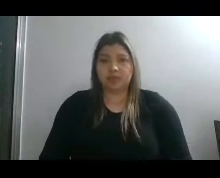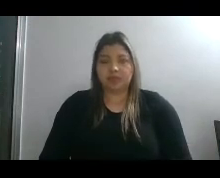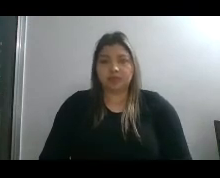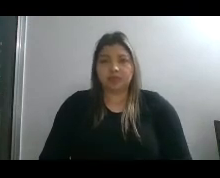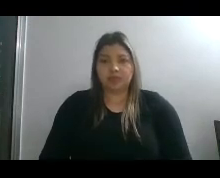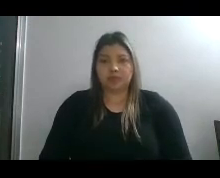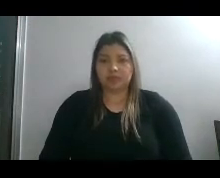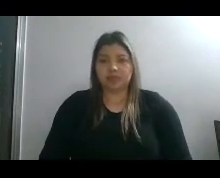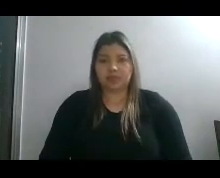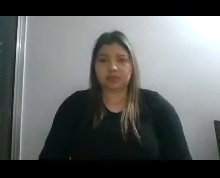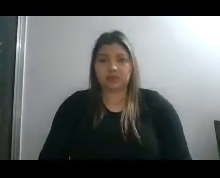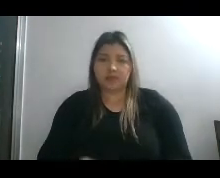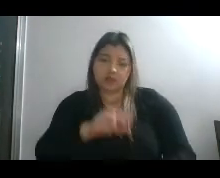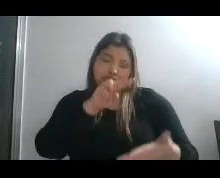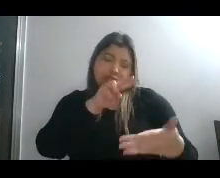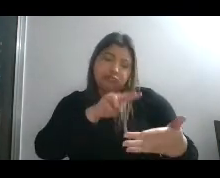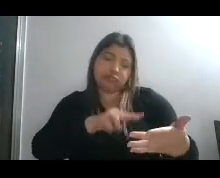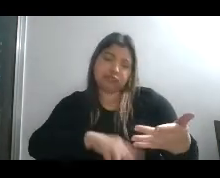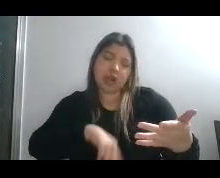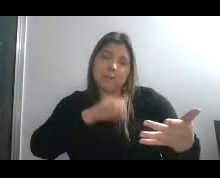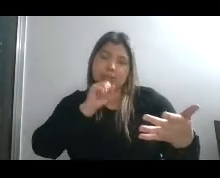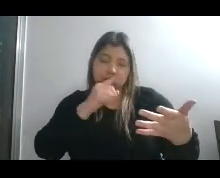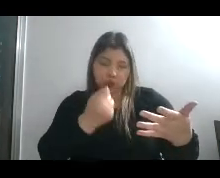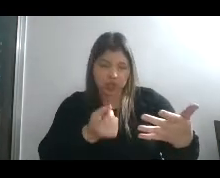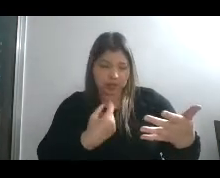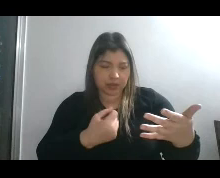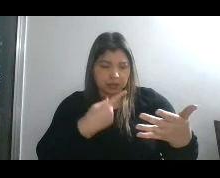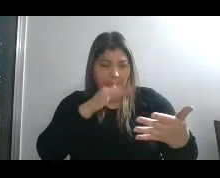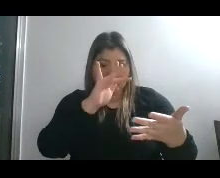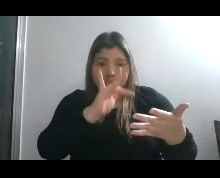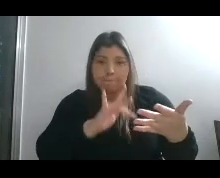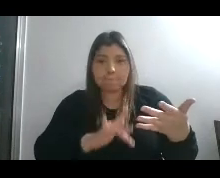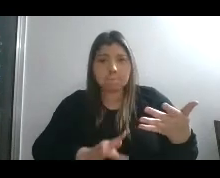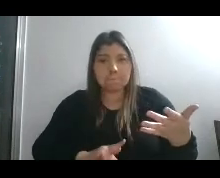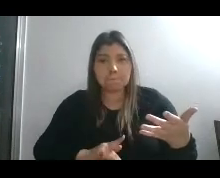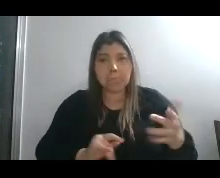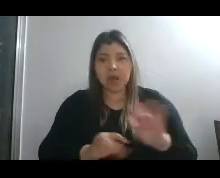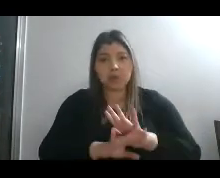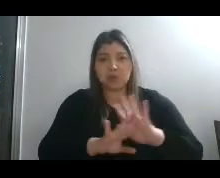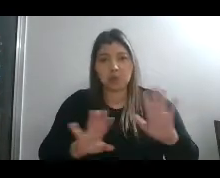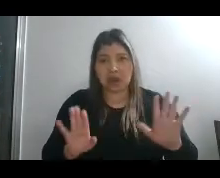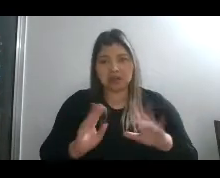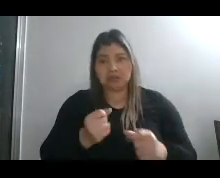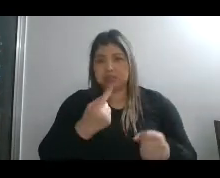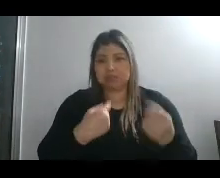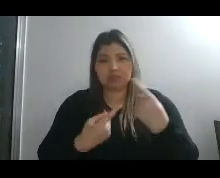Listo, sigo leyendo por aquí. No veo más preguntas al respecto.